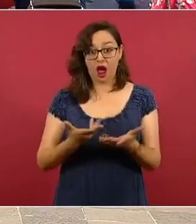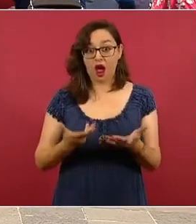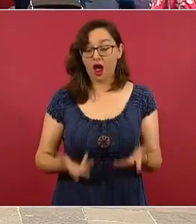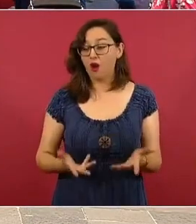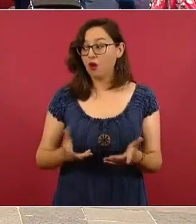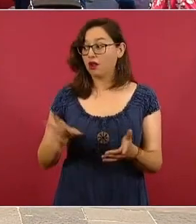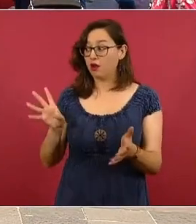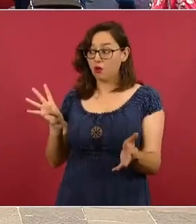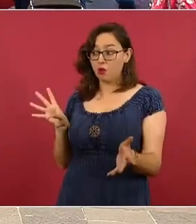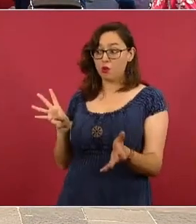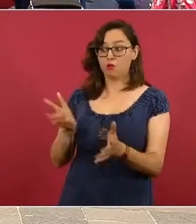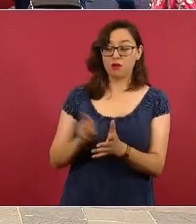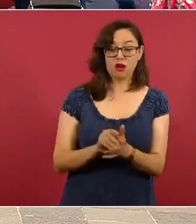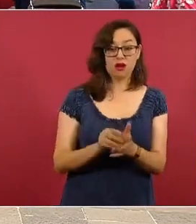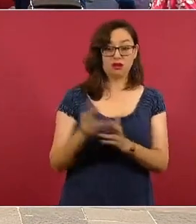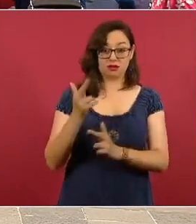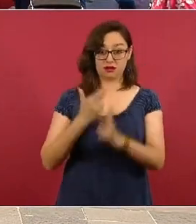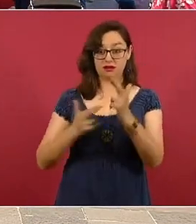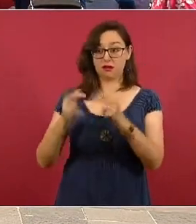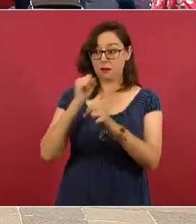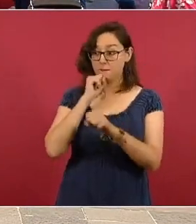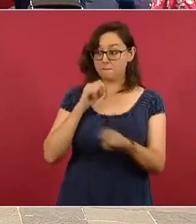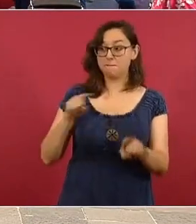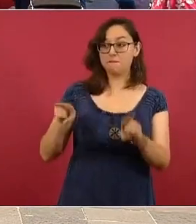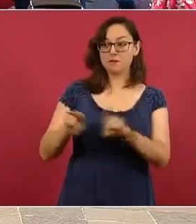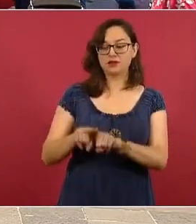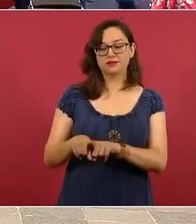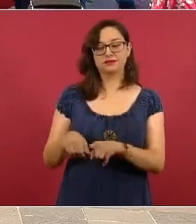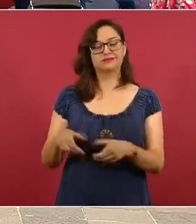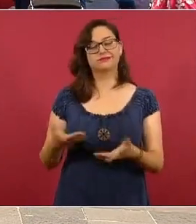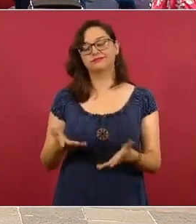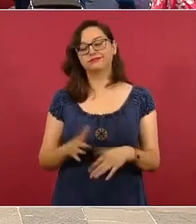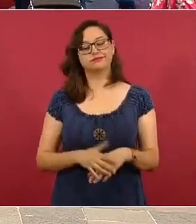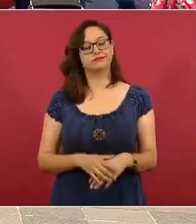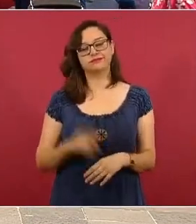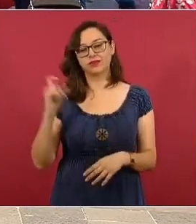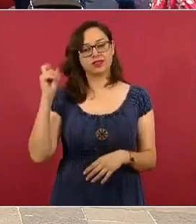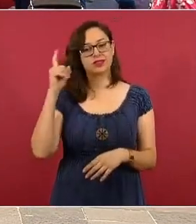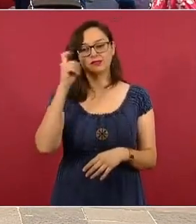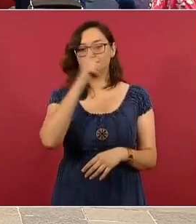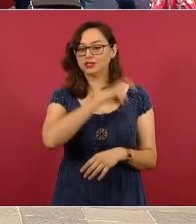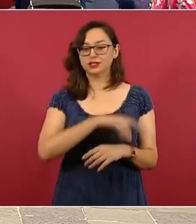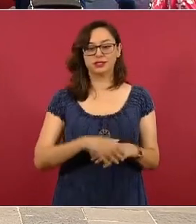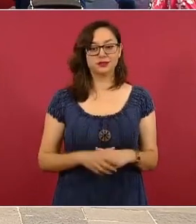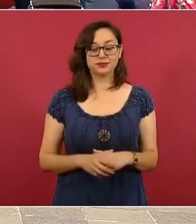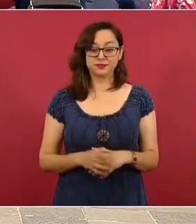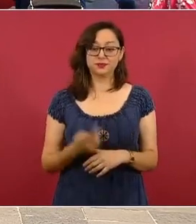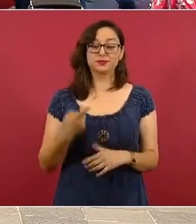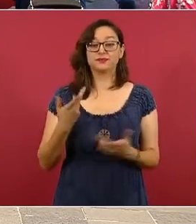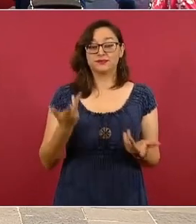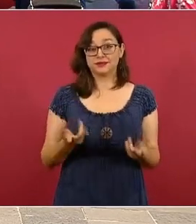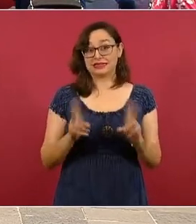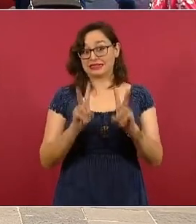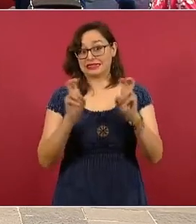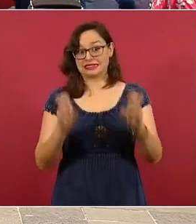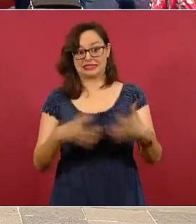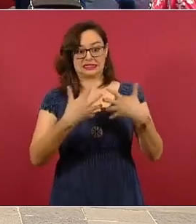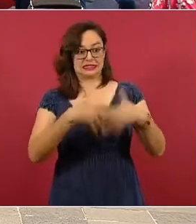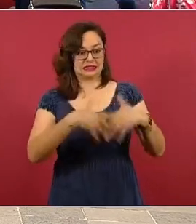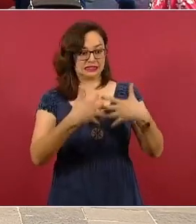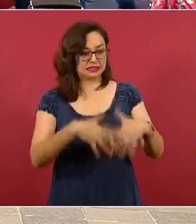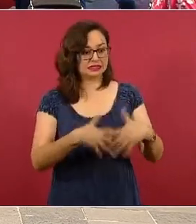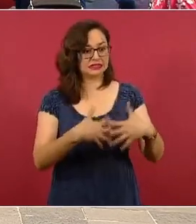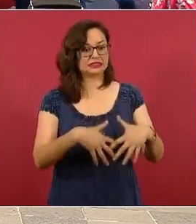producción de laboratorios, medicamentos, alimentos